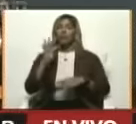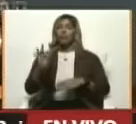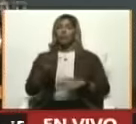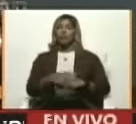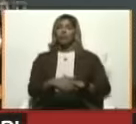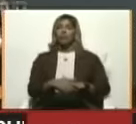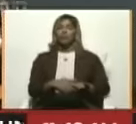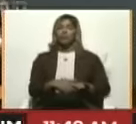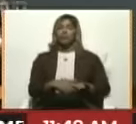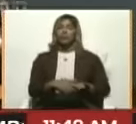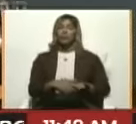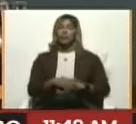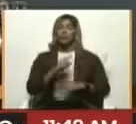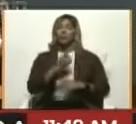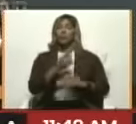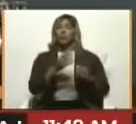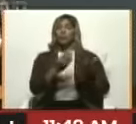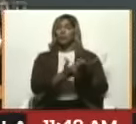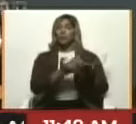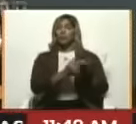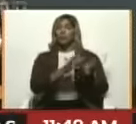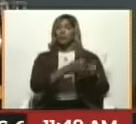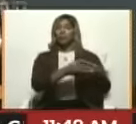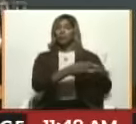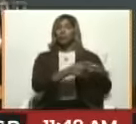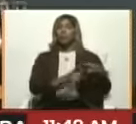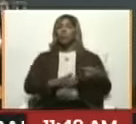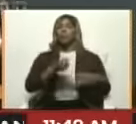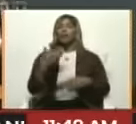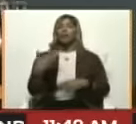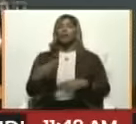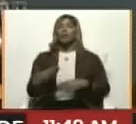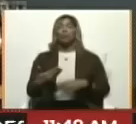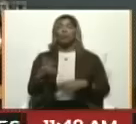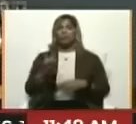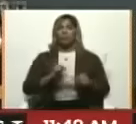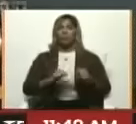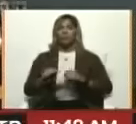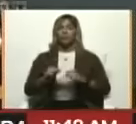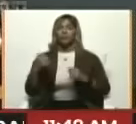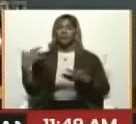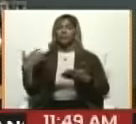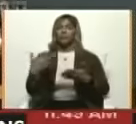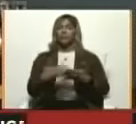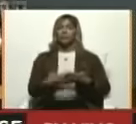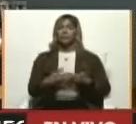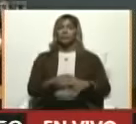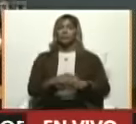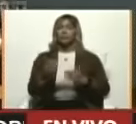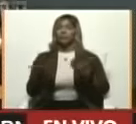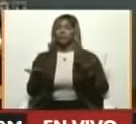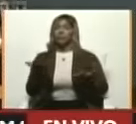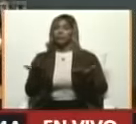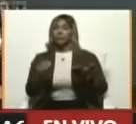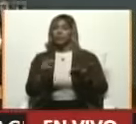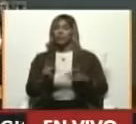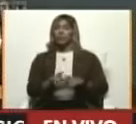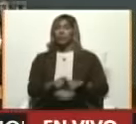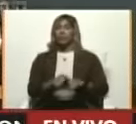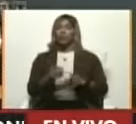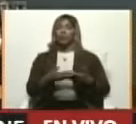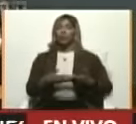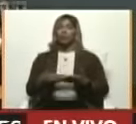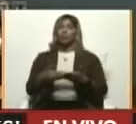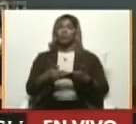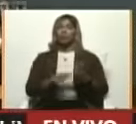una de las de los logros más importantes de nuestra gestión, en tanto no se compara lo que era el pensum de estudio,